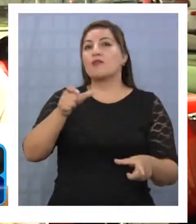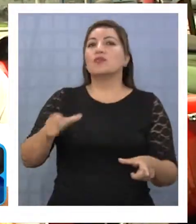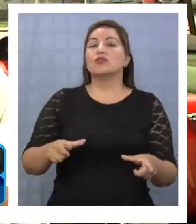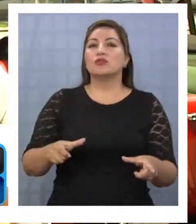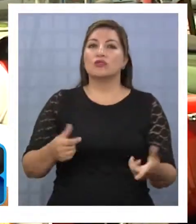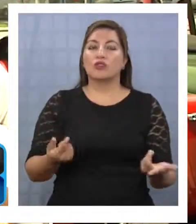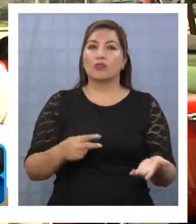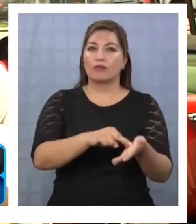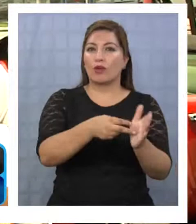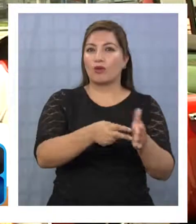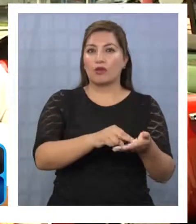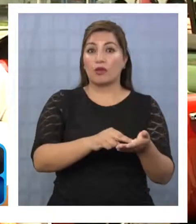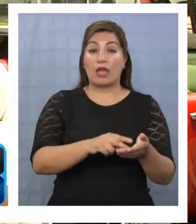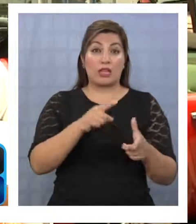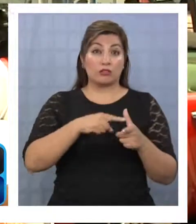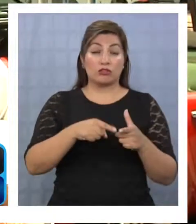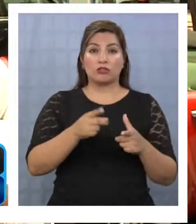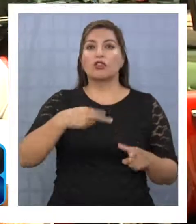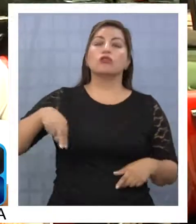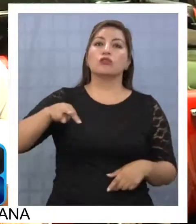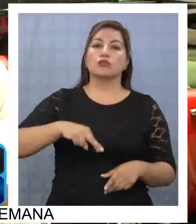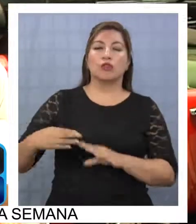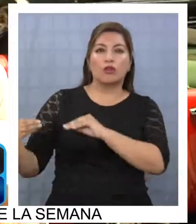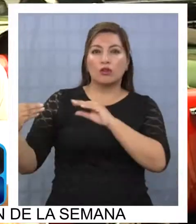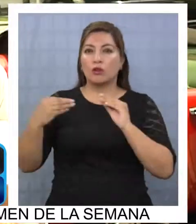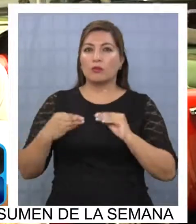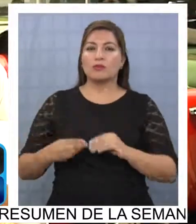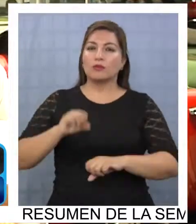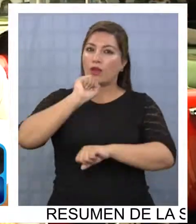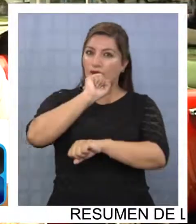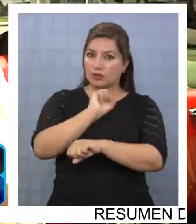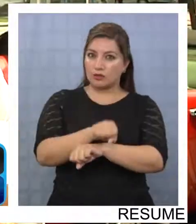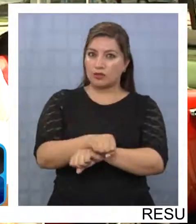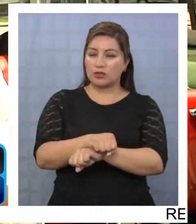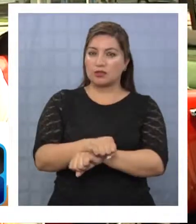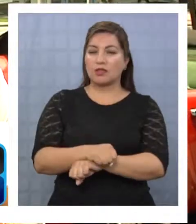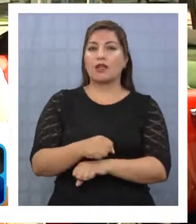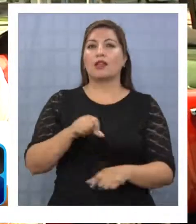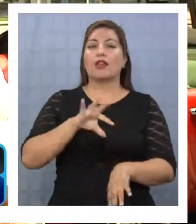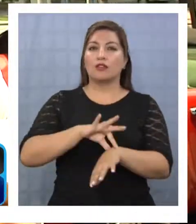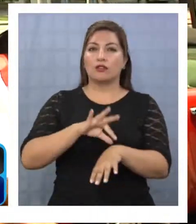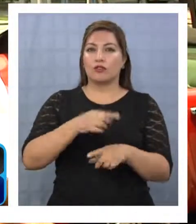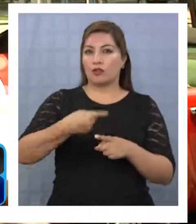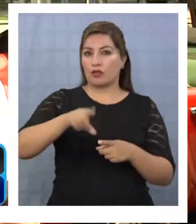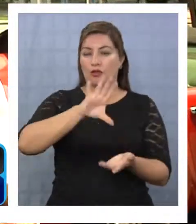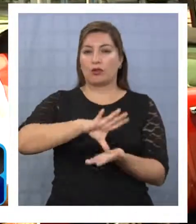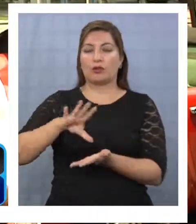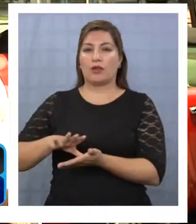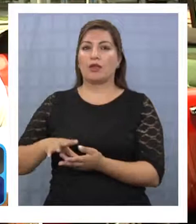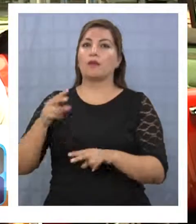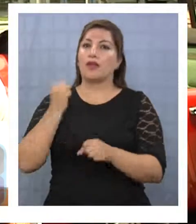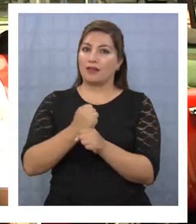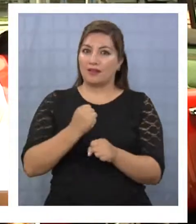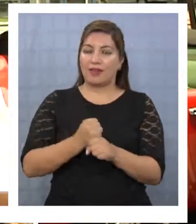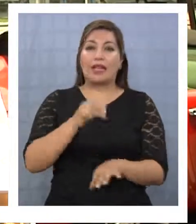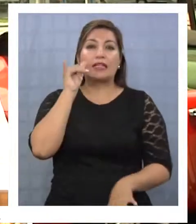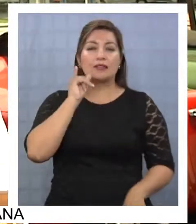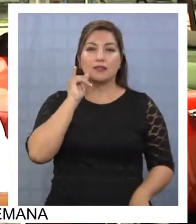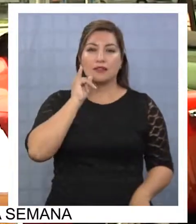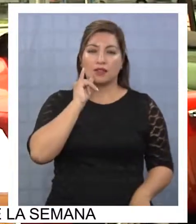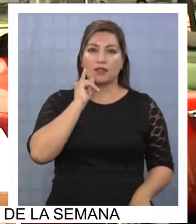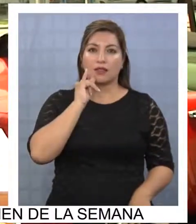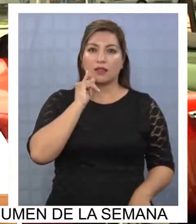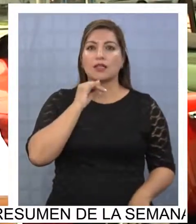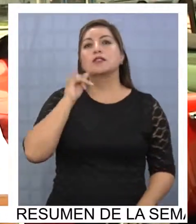y que en base a eso hemos tomado esta medida de poder autorizar a médicos extranjeros que ejercen en nuestra región, siempre